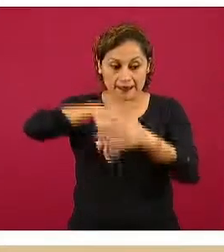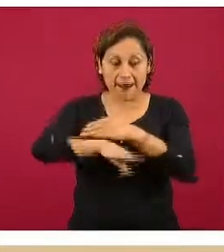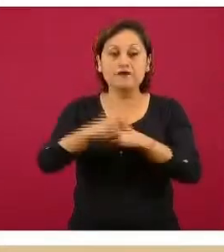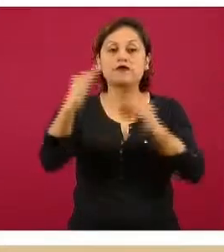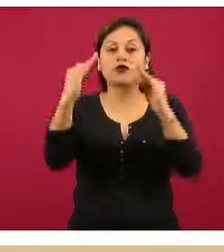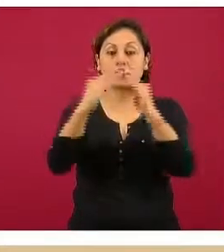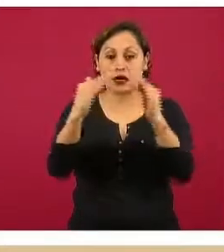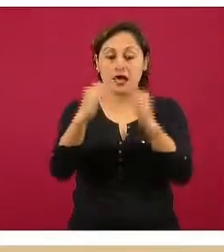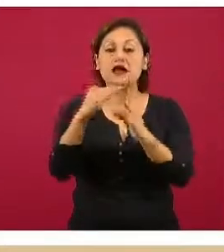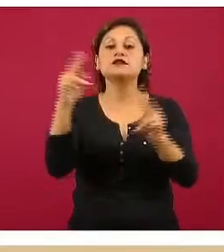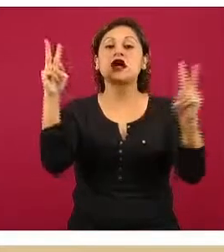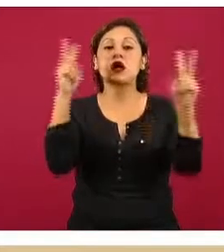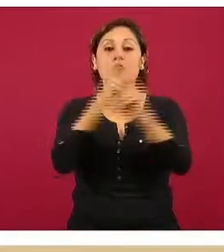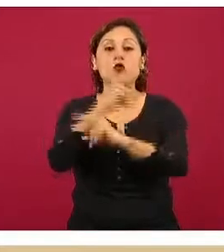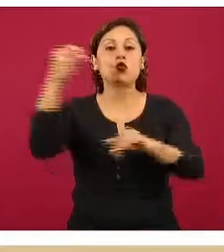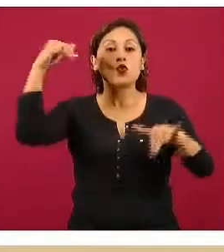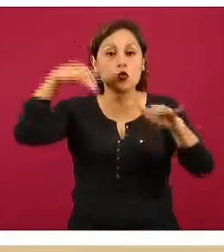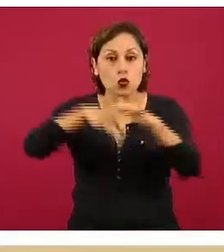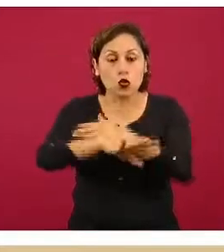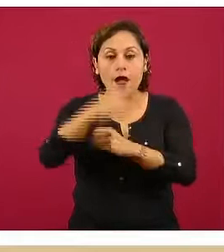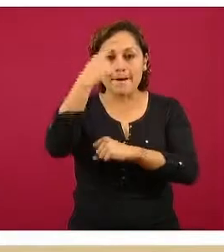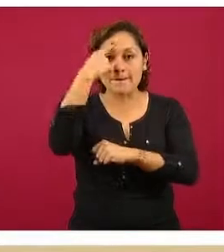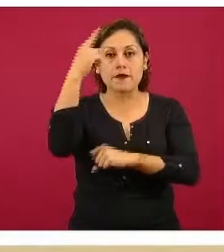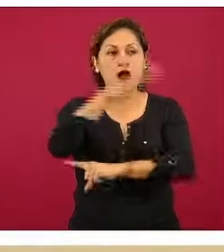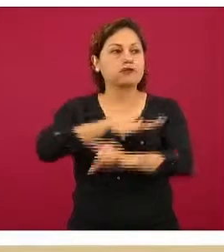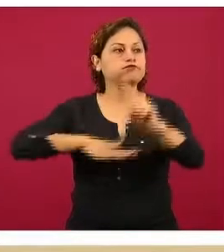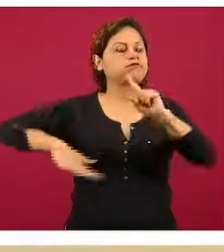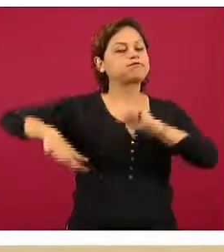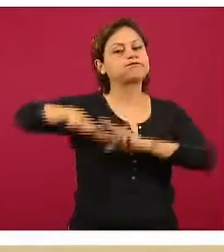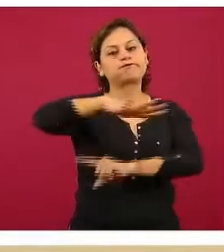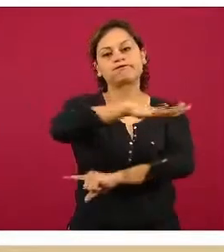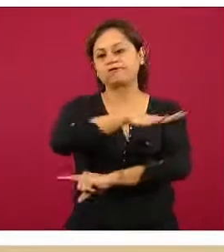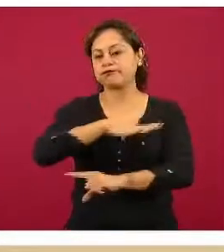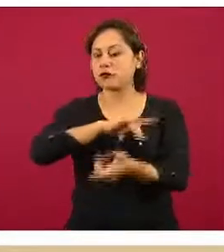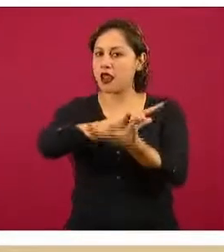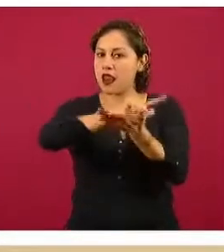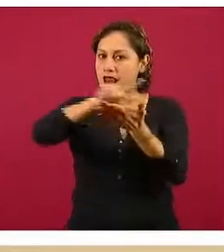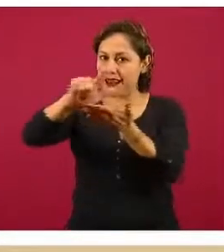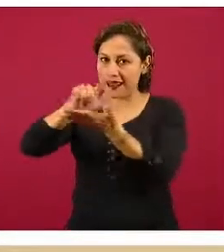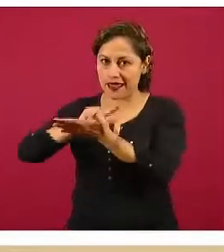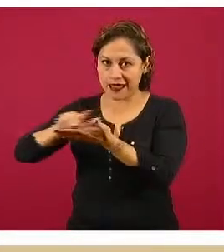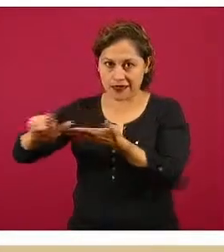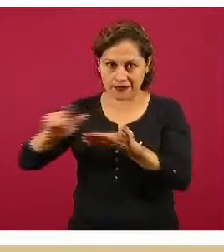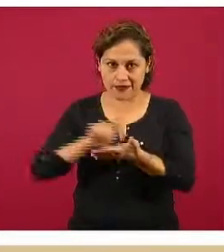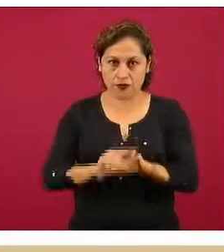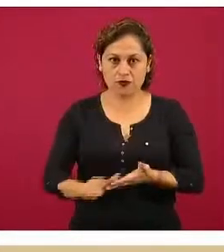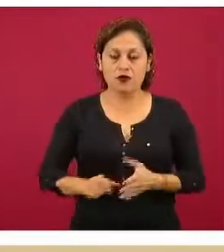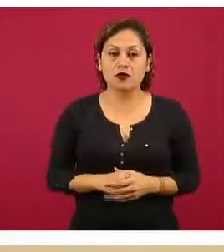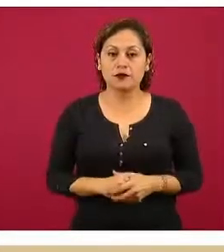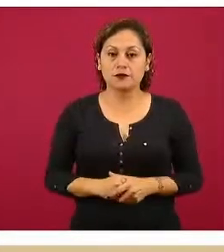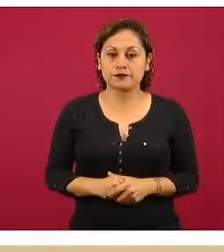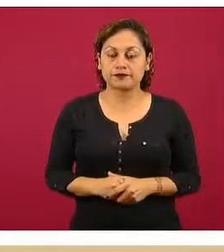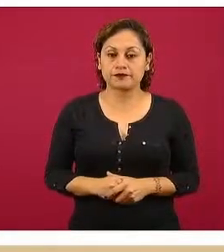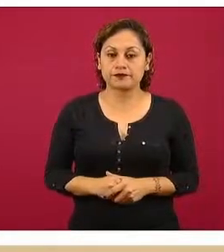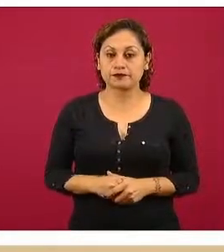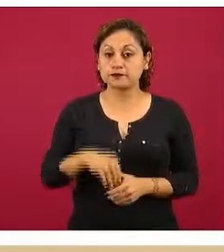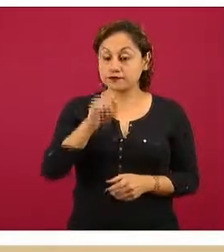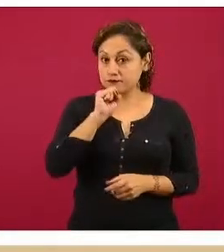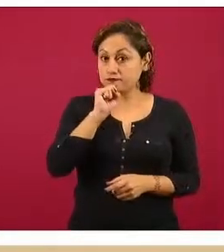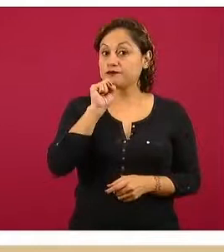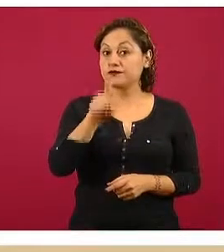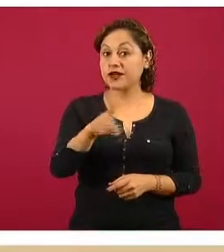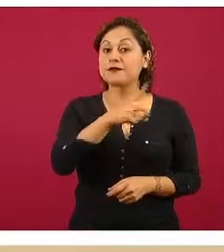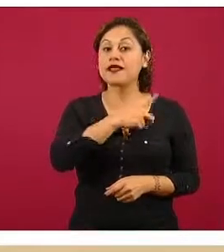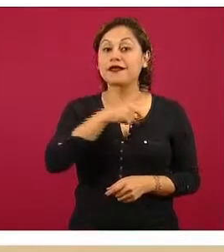yo permanezca, para que haya una higiene adecuada del entorno. También hay que limpiar